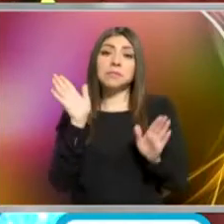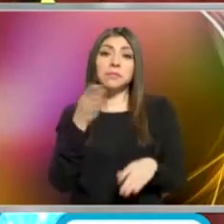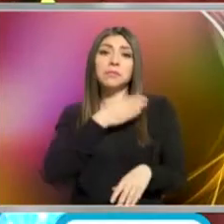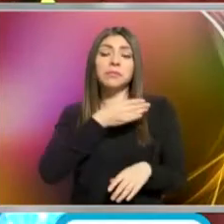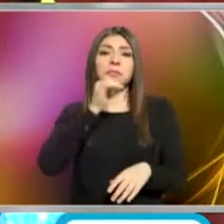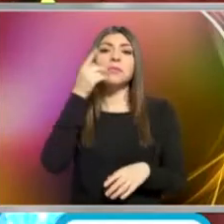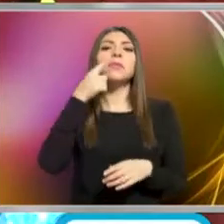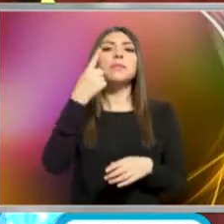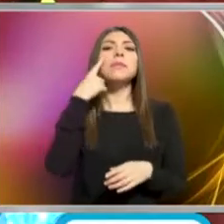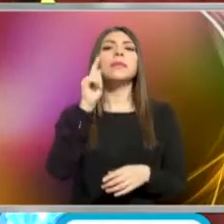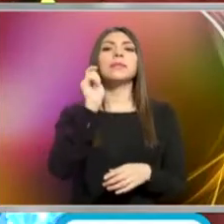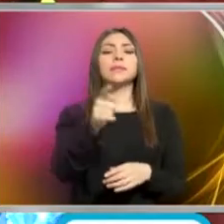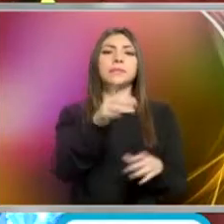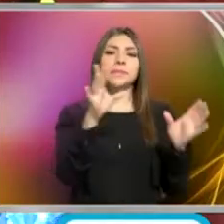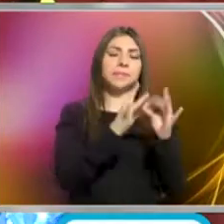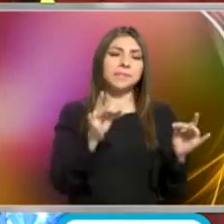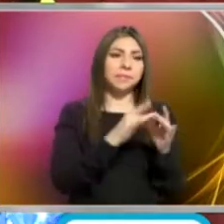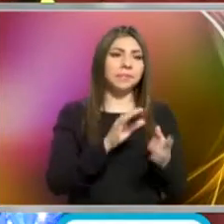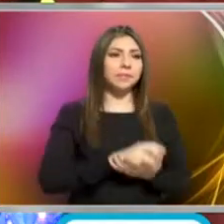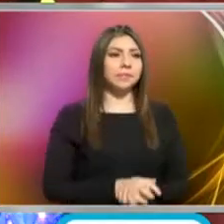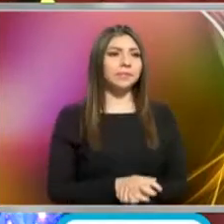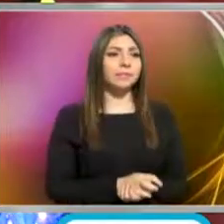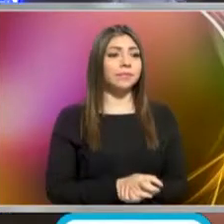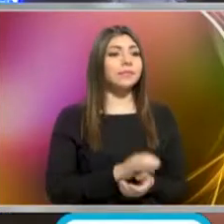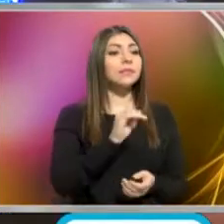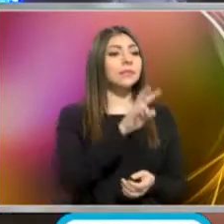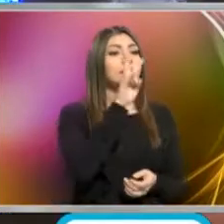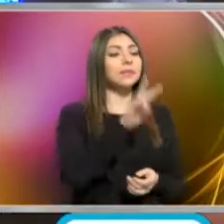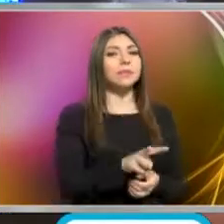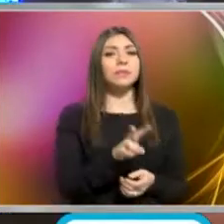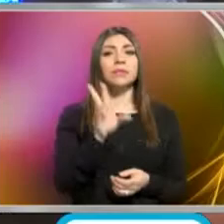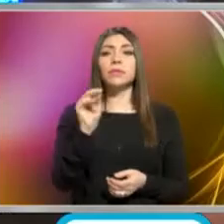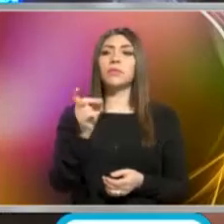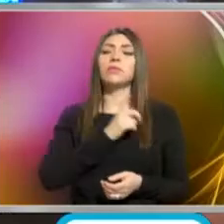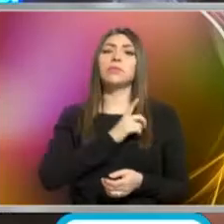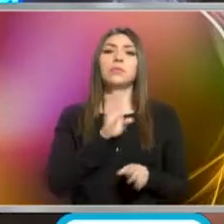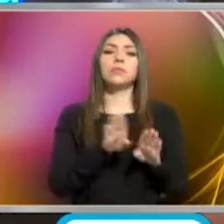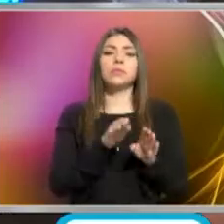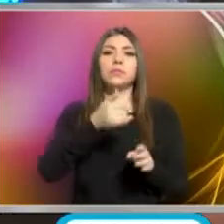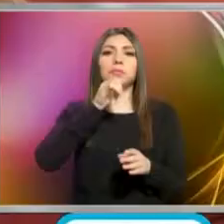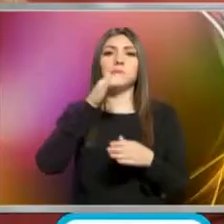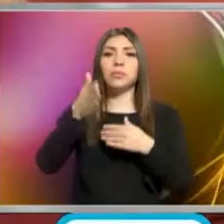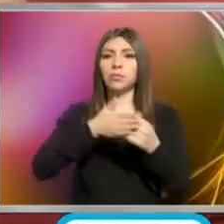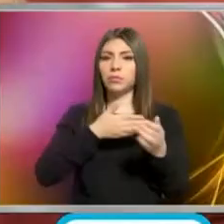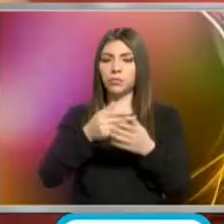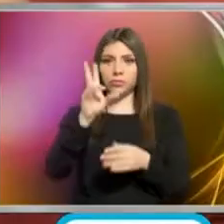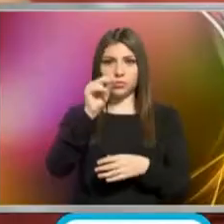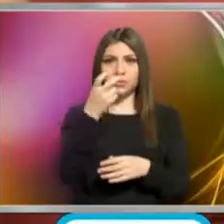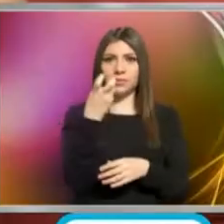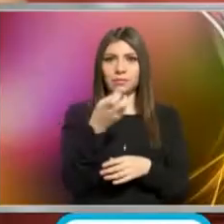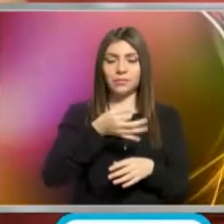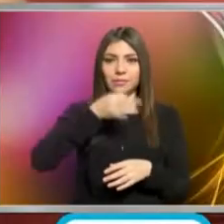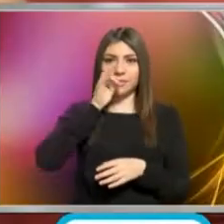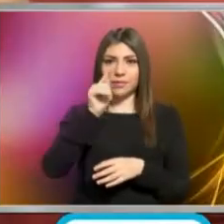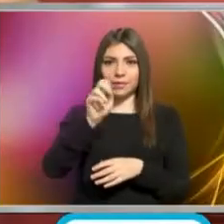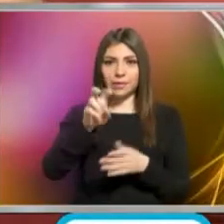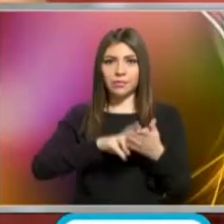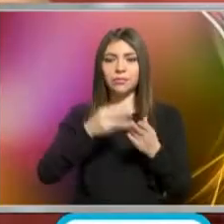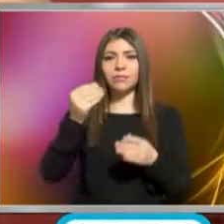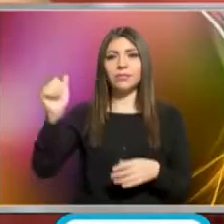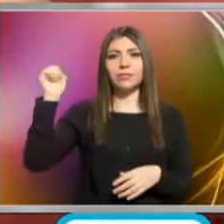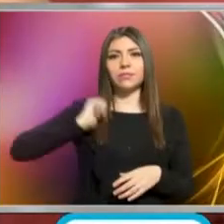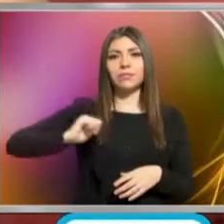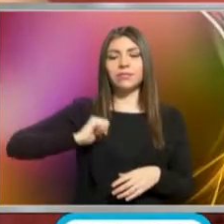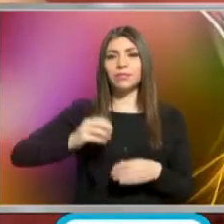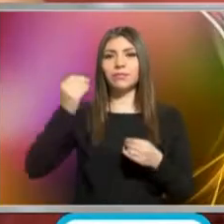tú, para que nos cuentes. Así es, no es solo una bebida de moda, sino que es una bebida muy antigua y que tiene muchísimos beneficios. Y bueno,